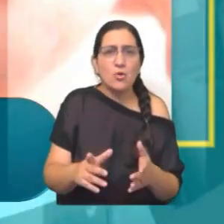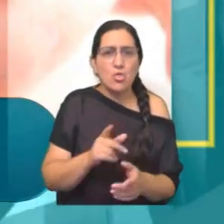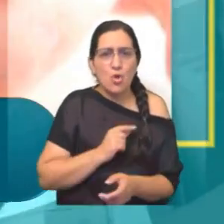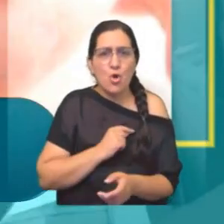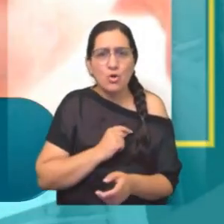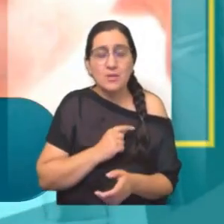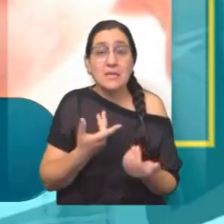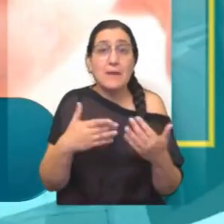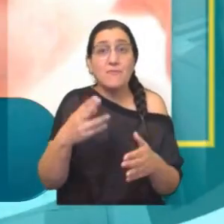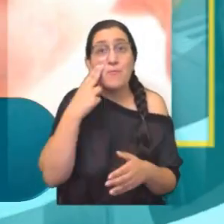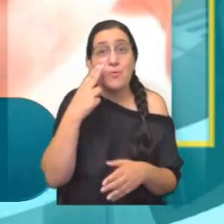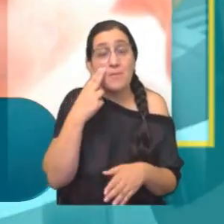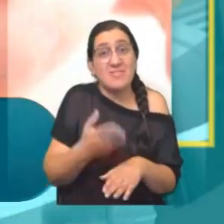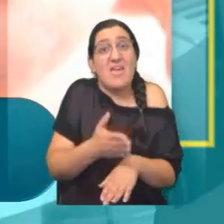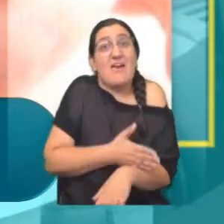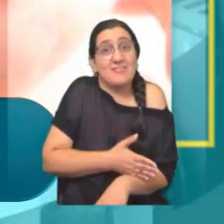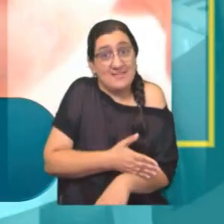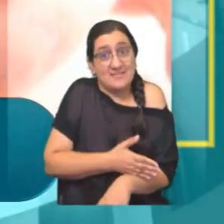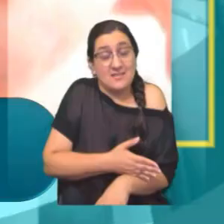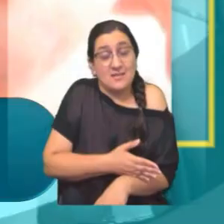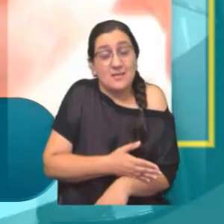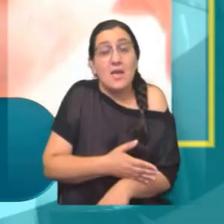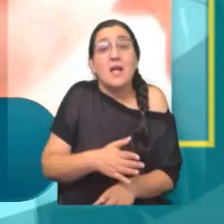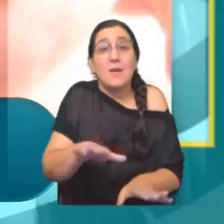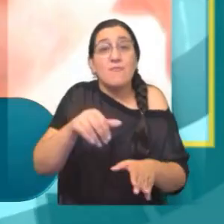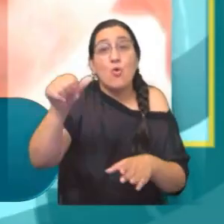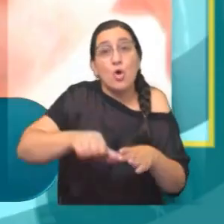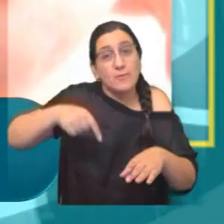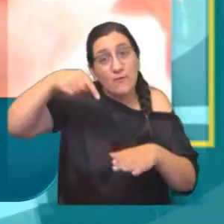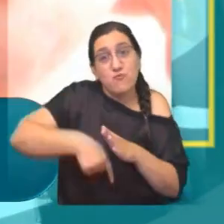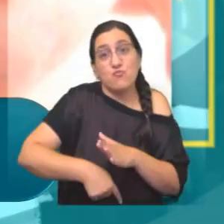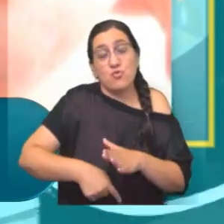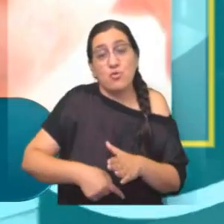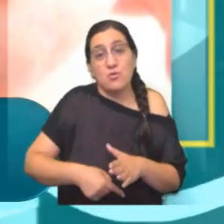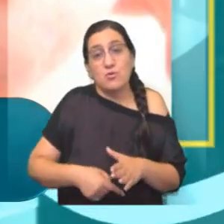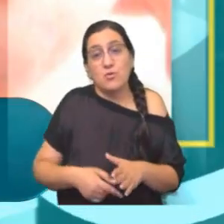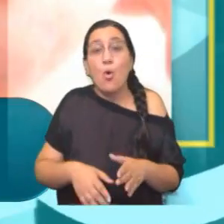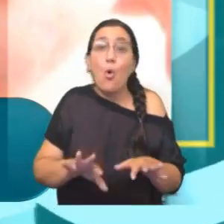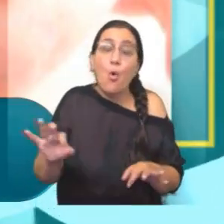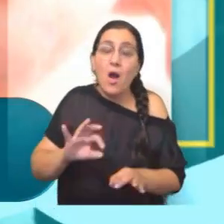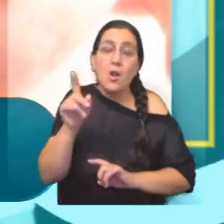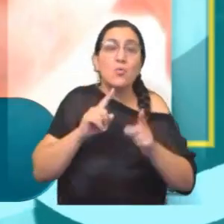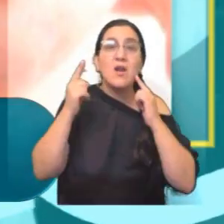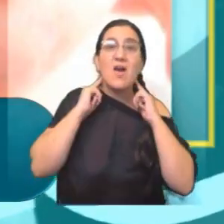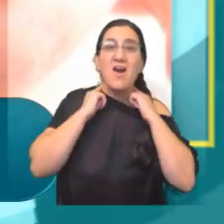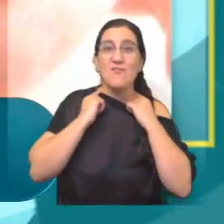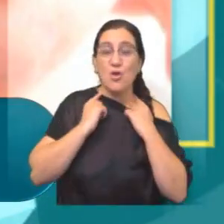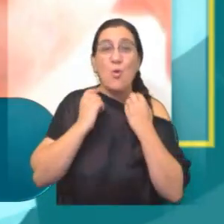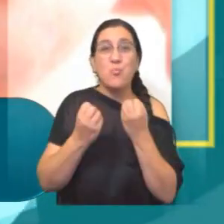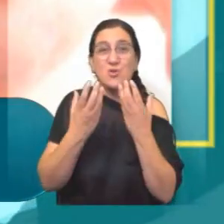quizás tuvo incluso algunos cortes un poco más profundos que se subestiman, hasta algún tema nervioso también ahí. Entonces también es